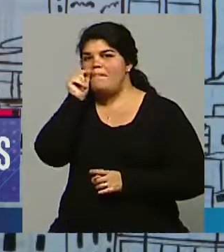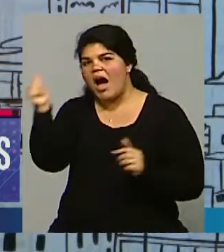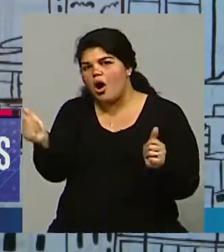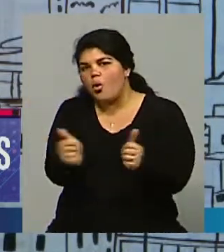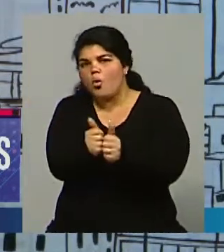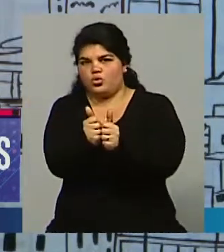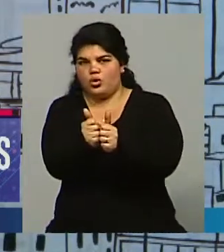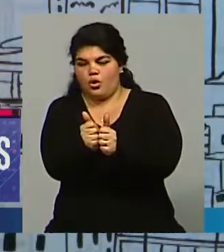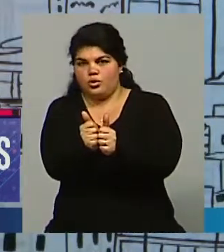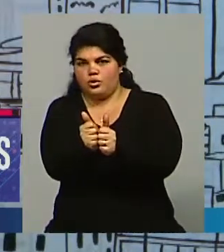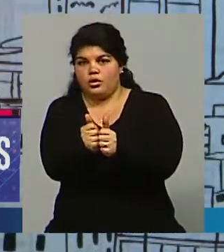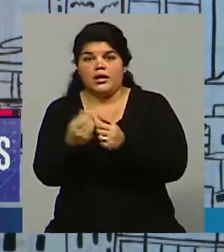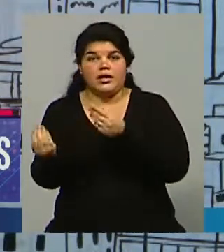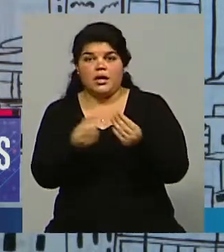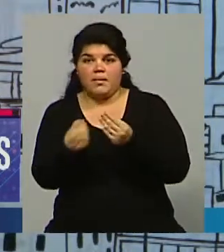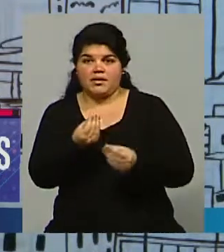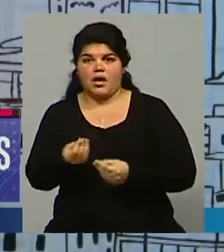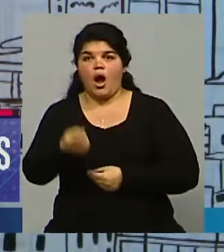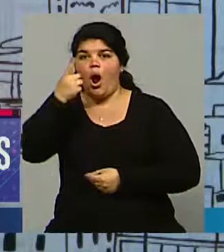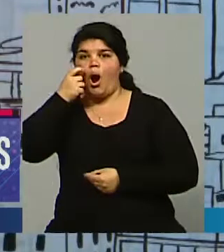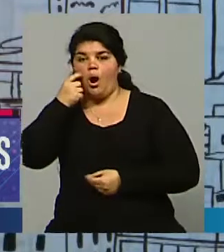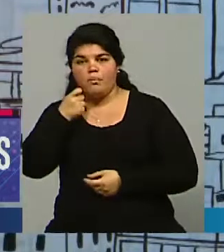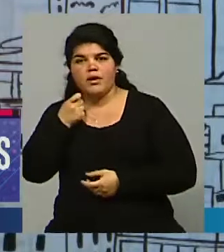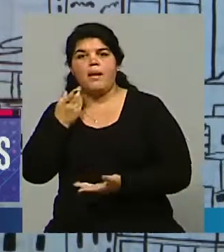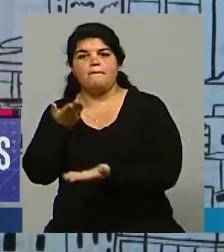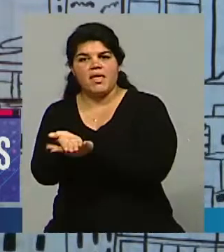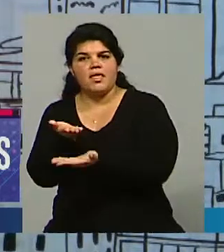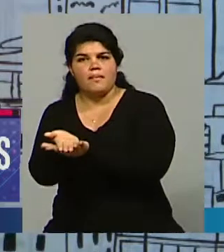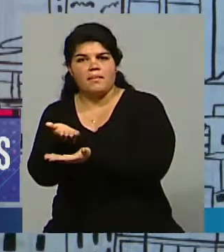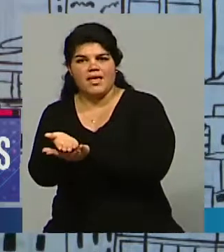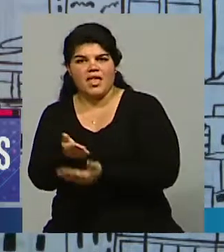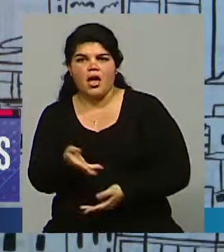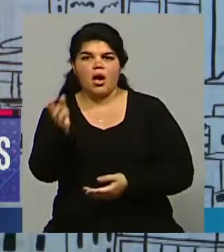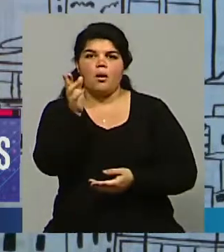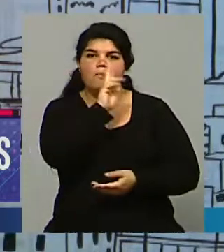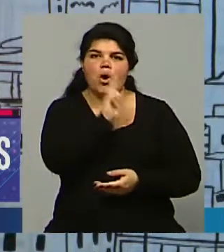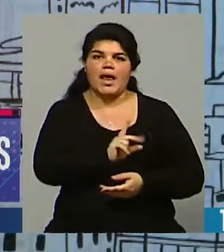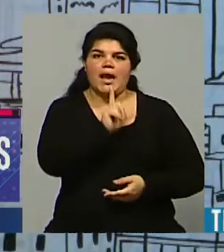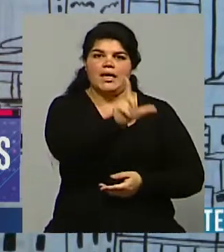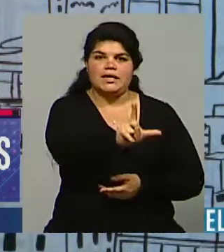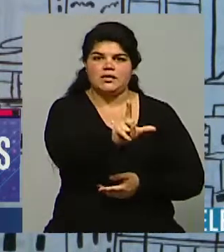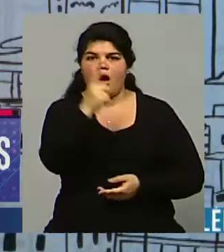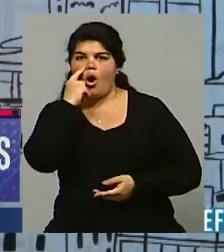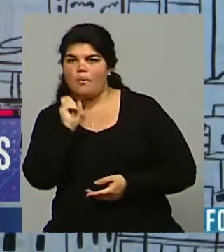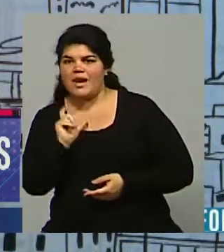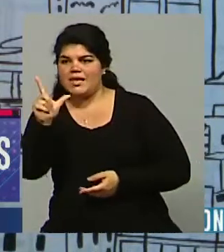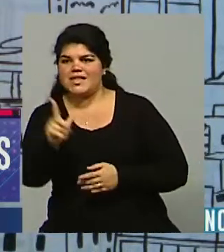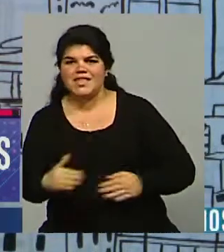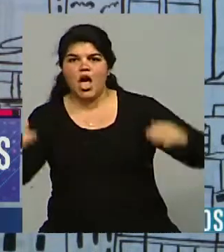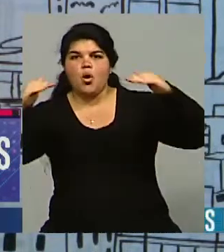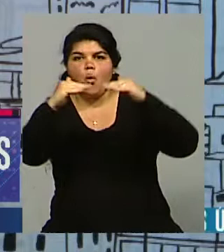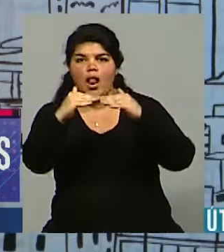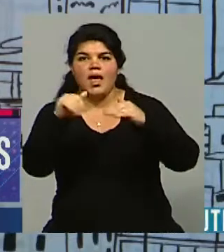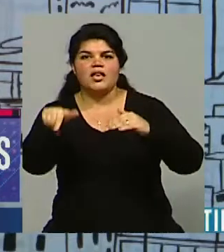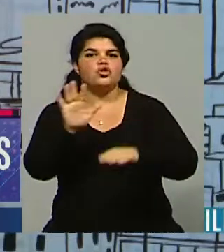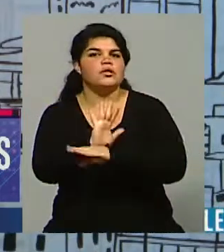maternar, si los varones empiezan a exigir también una licencia que se equipare a la de las mujeres y empezamos a tener estas licencias efectivas, yo creo que en